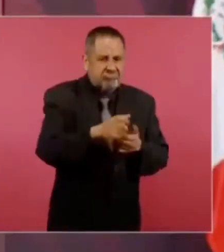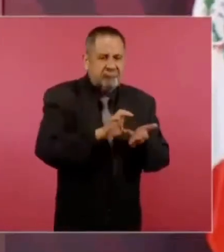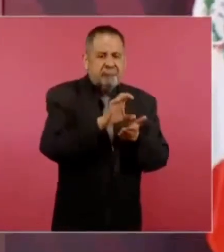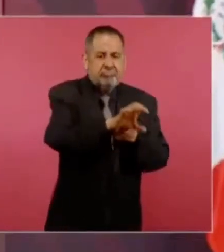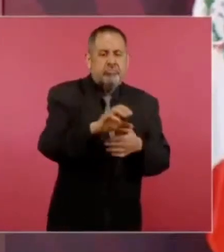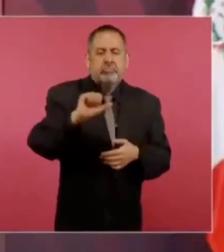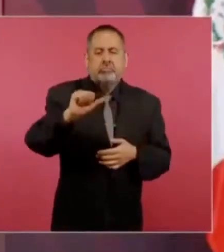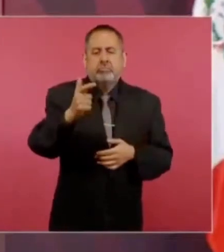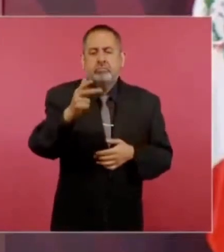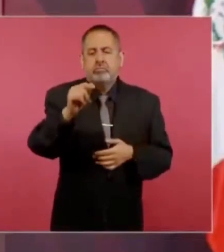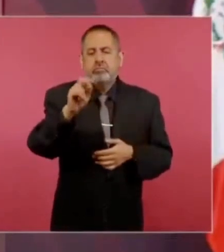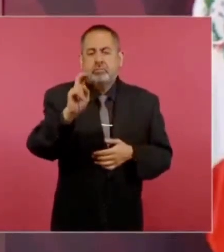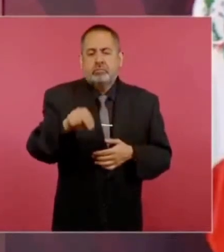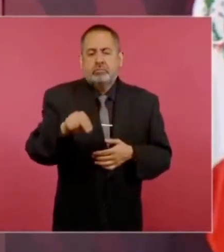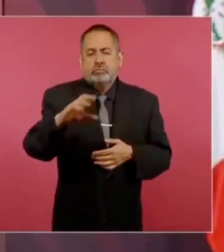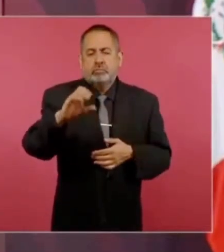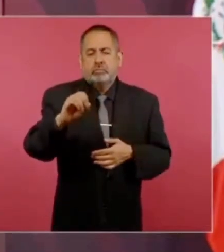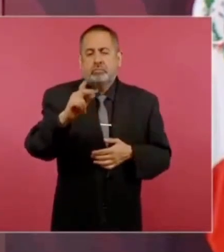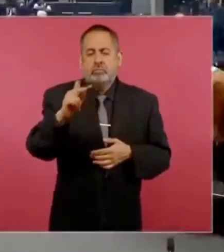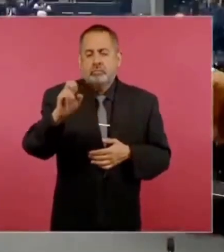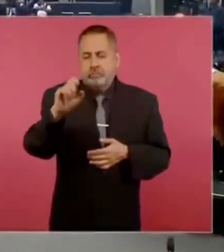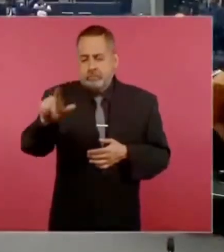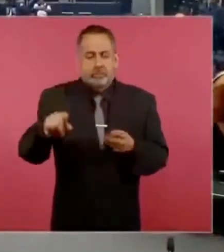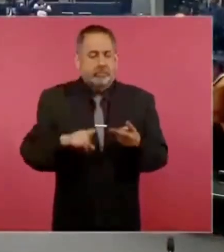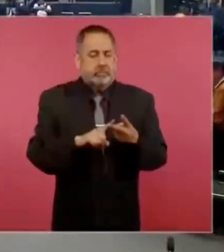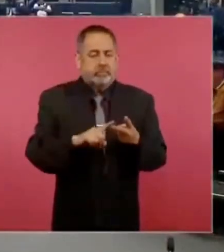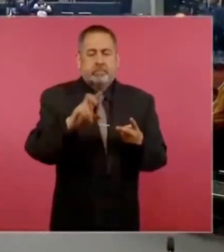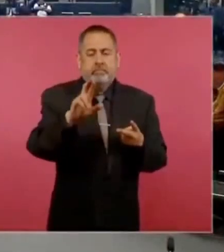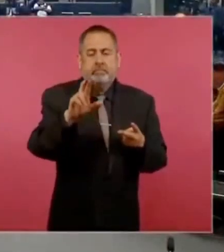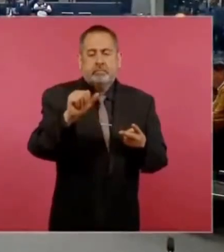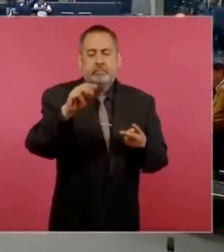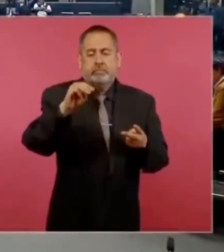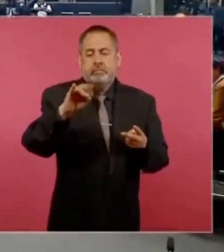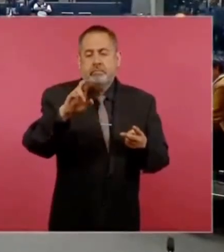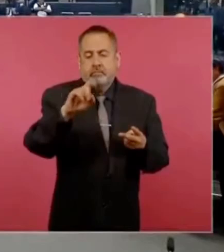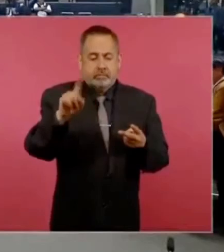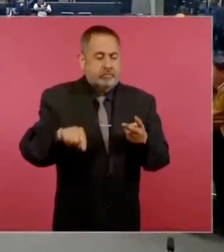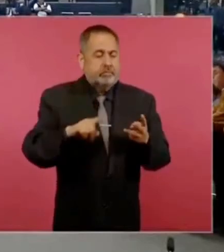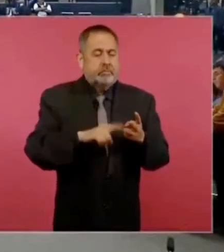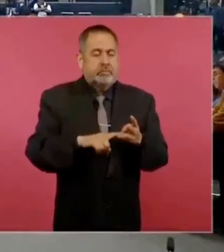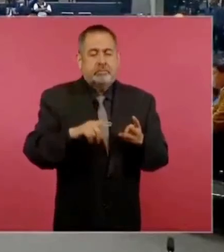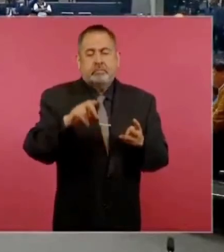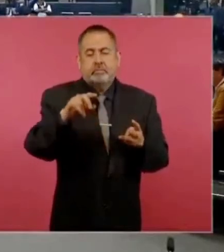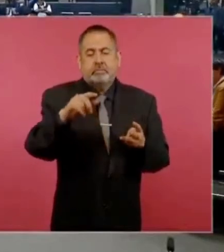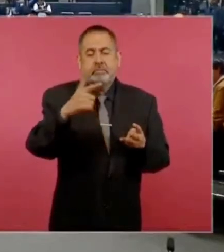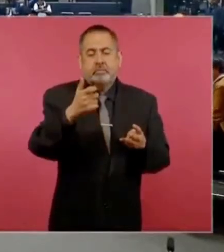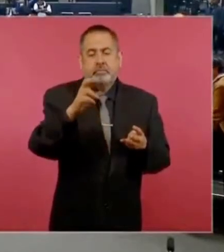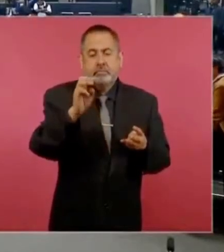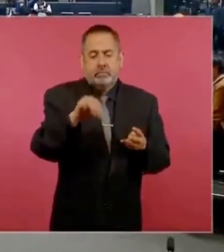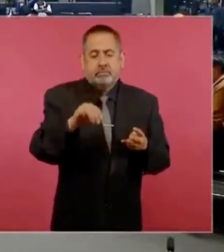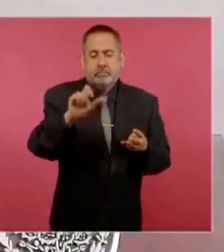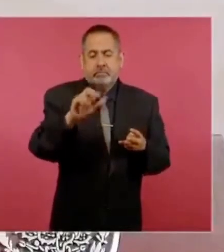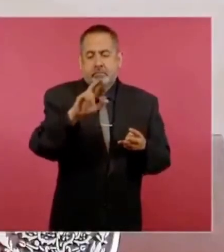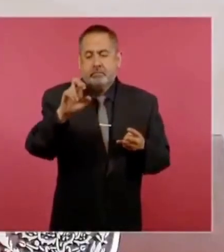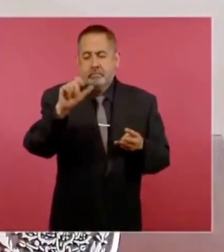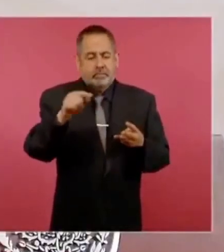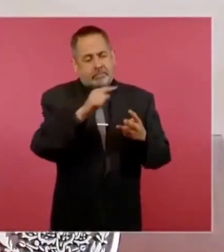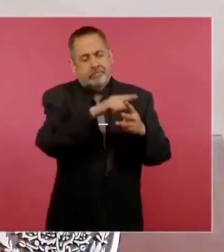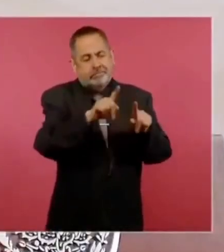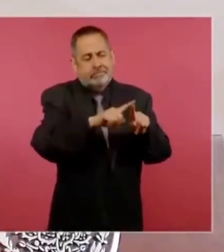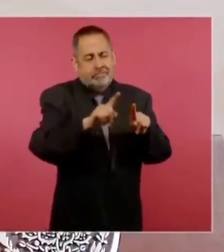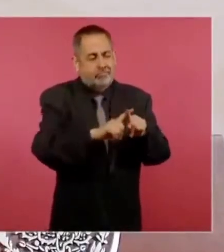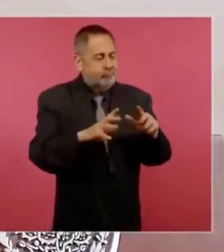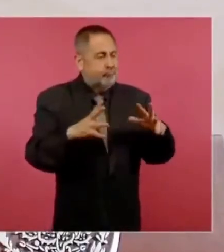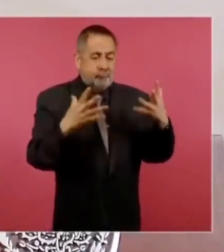Agustín Coppel, Luquen, Alejandro Ramírez, Germán Larrea, entre otros.